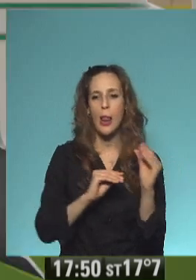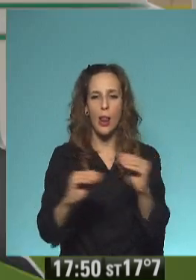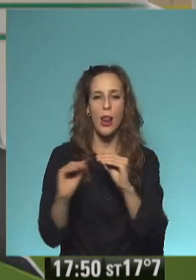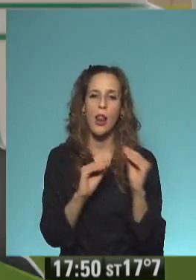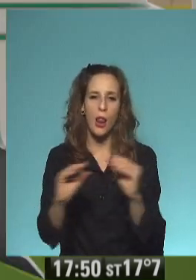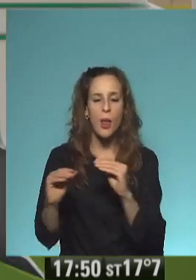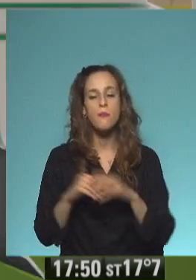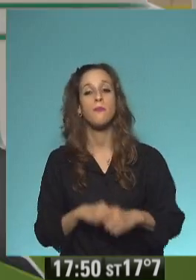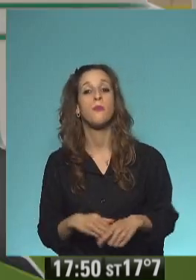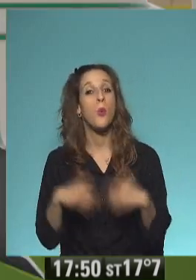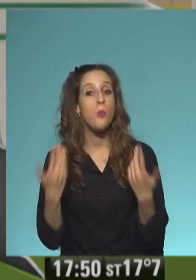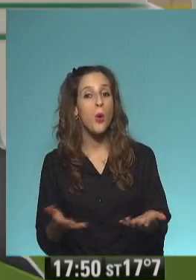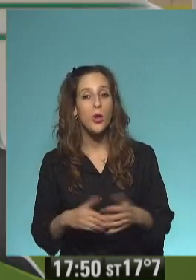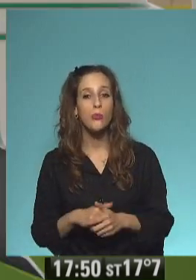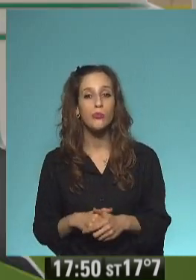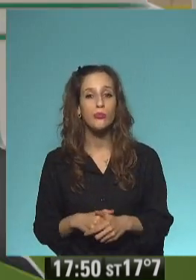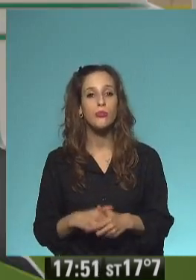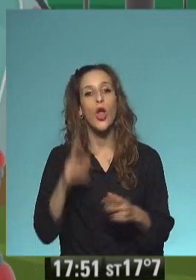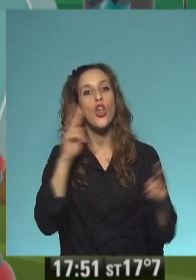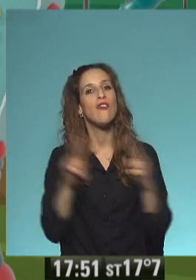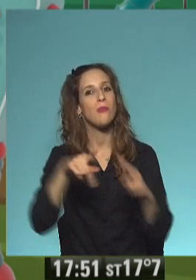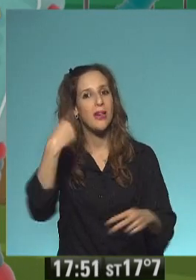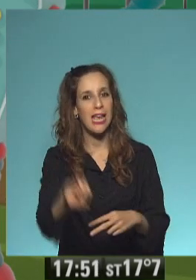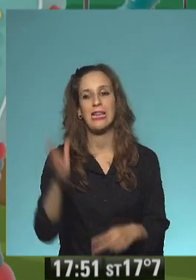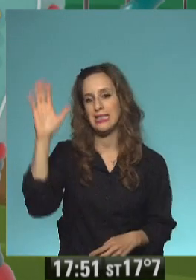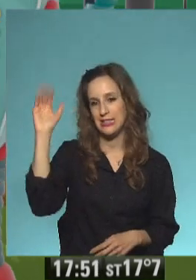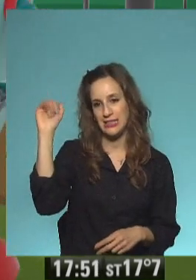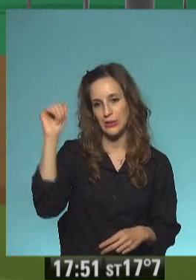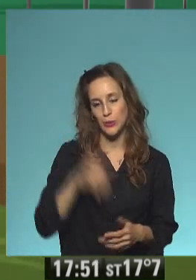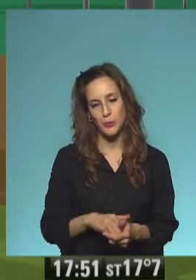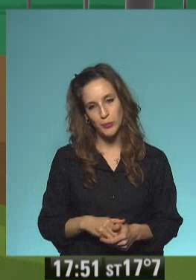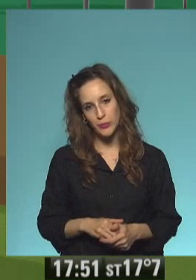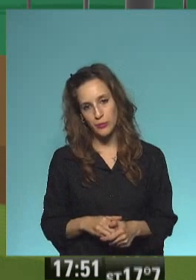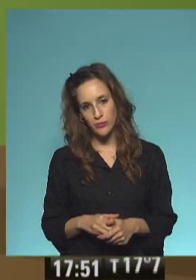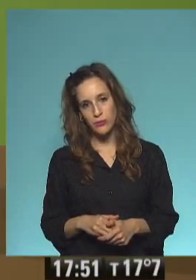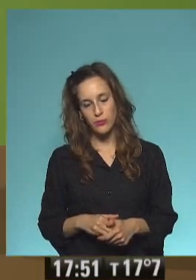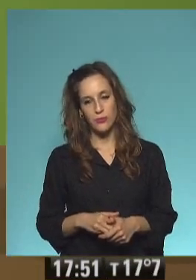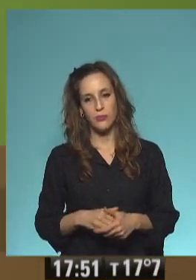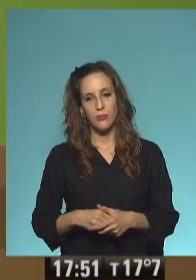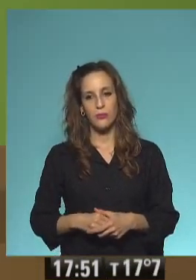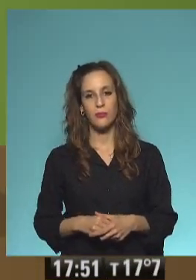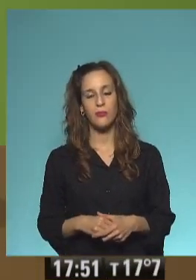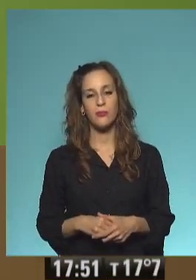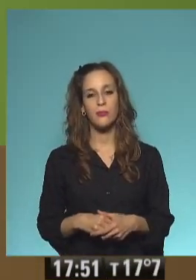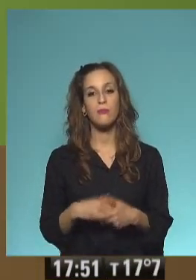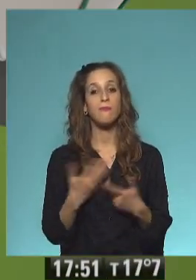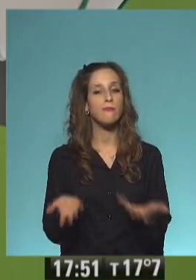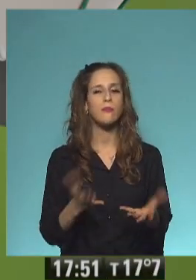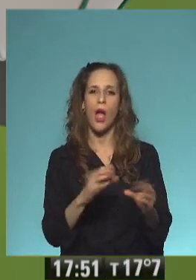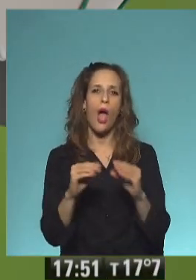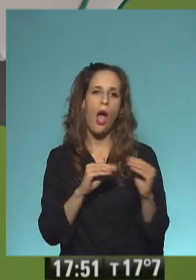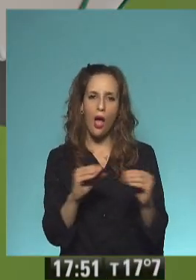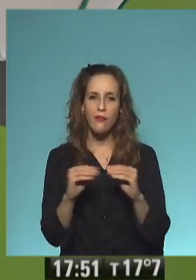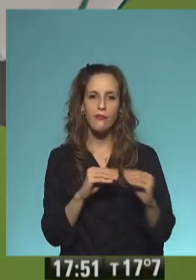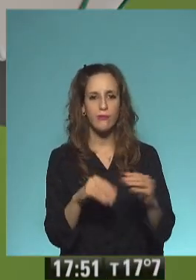menos. Bueno, acá los dejo. Hasta mañana. Chao, Nico. Ya te dije, tenías que pasar la pelota a mí. Seguro era gol.